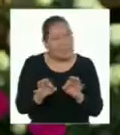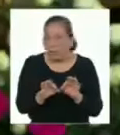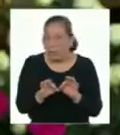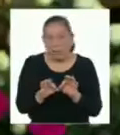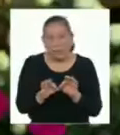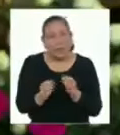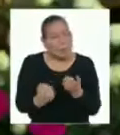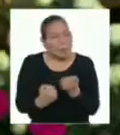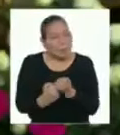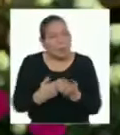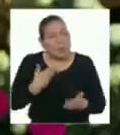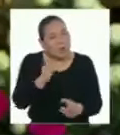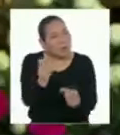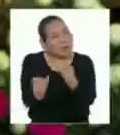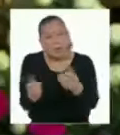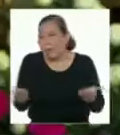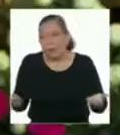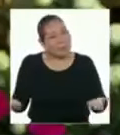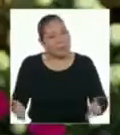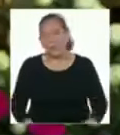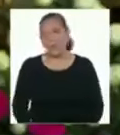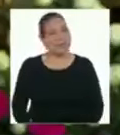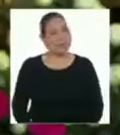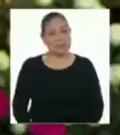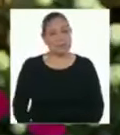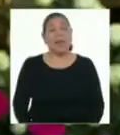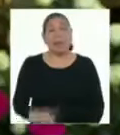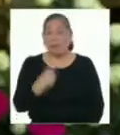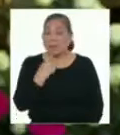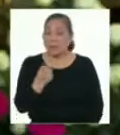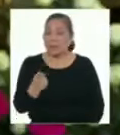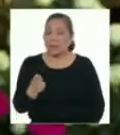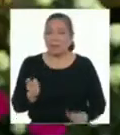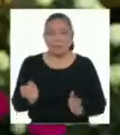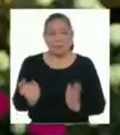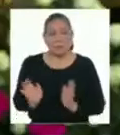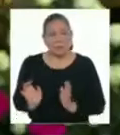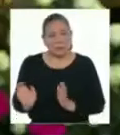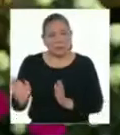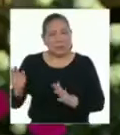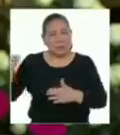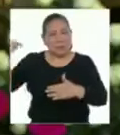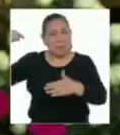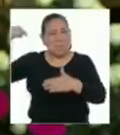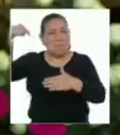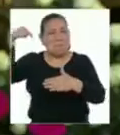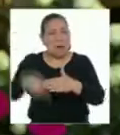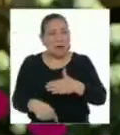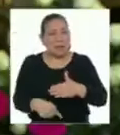bien común. Por eso lo empujaron fuera de la viña y lo mataron.